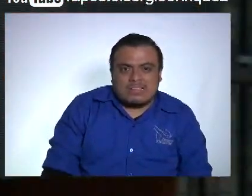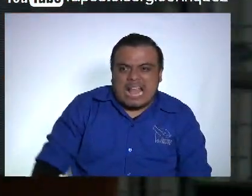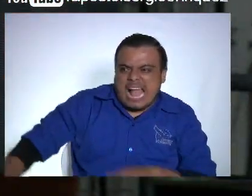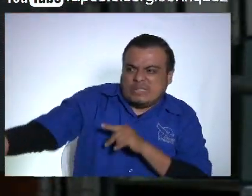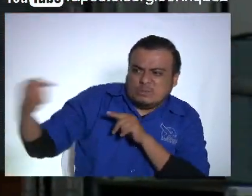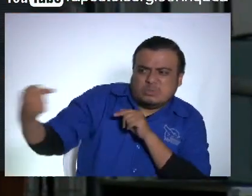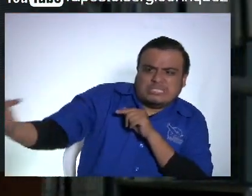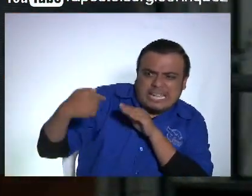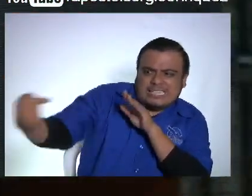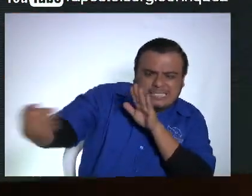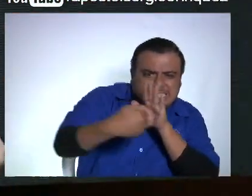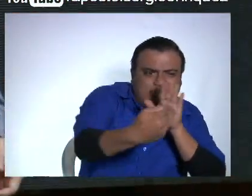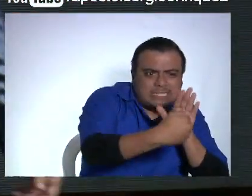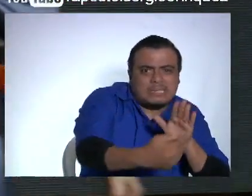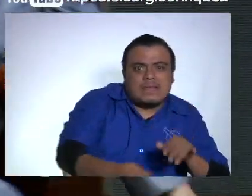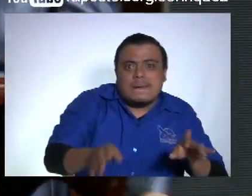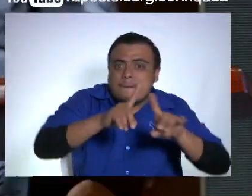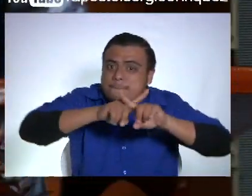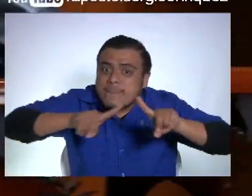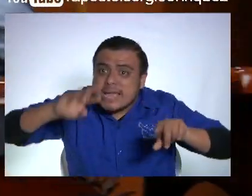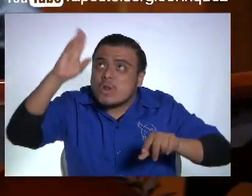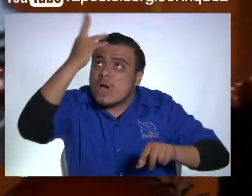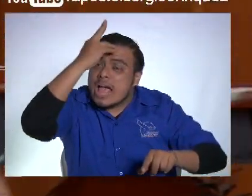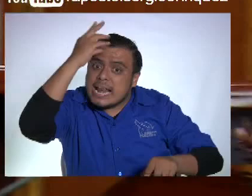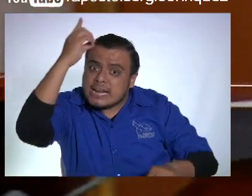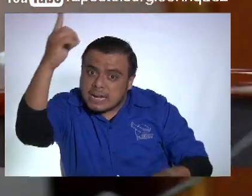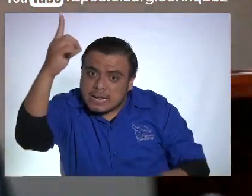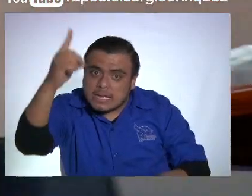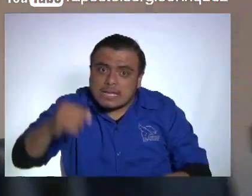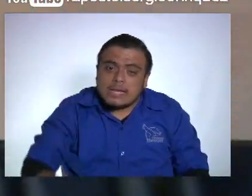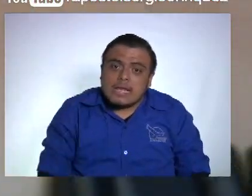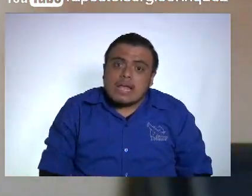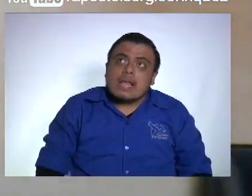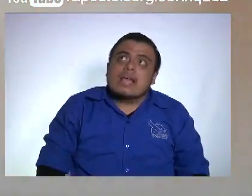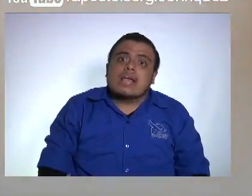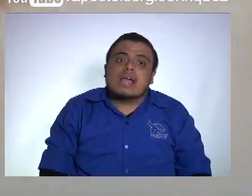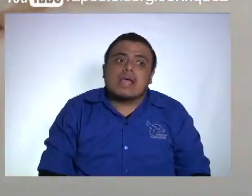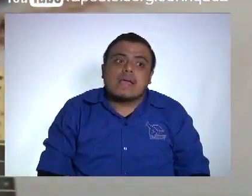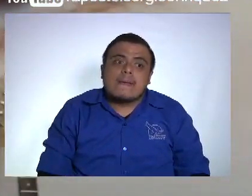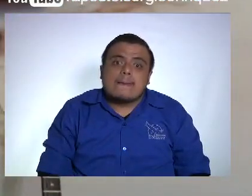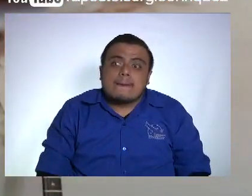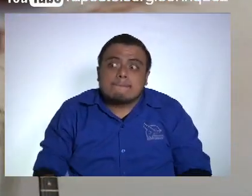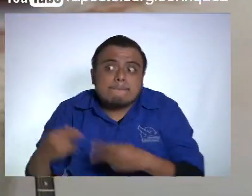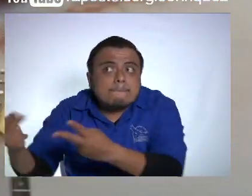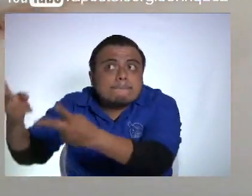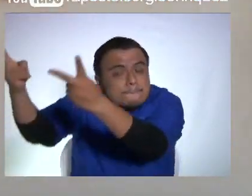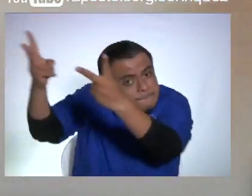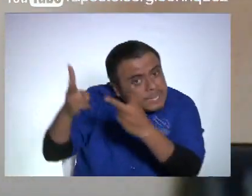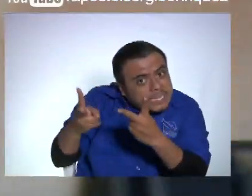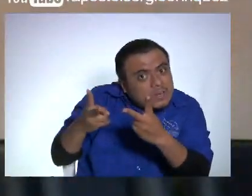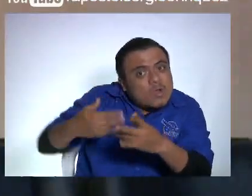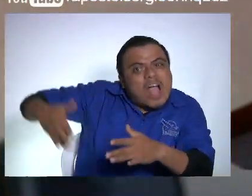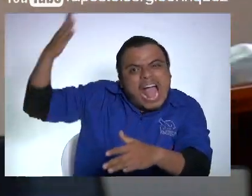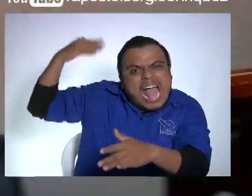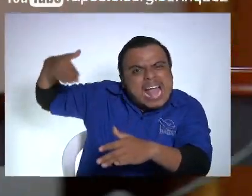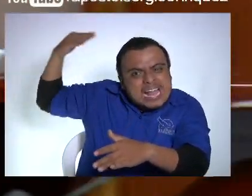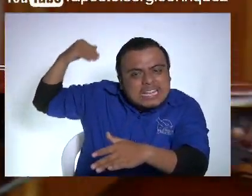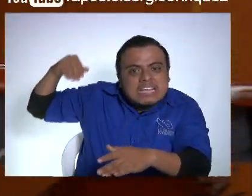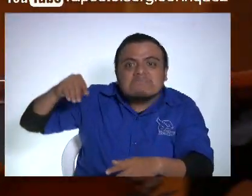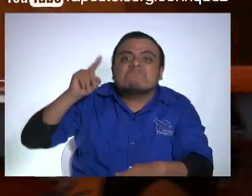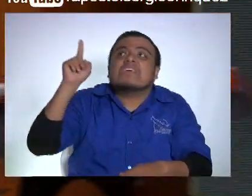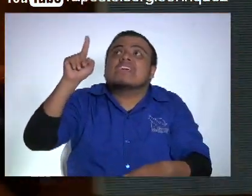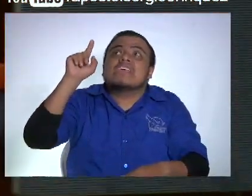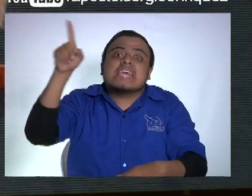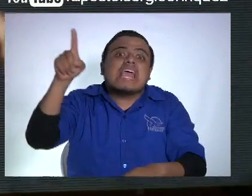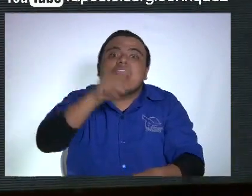acusarte, pero el Rey de Reyes se levantó con poder hace 2000 años y Él no te acusa.